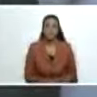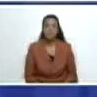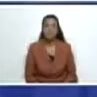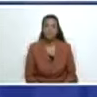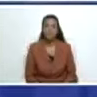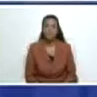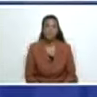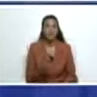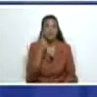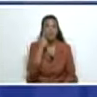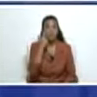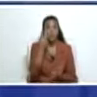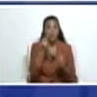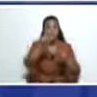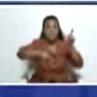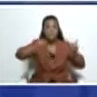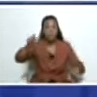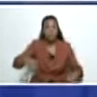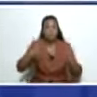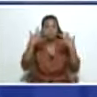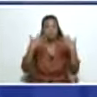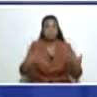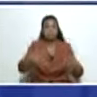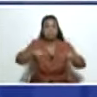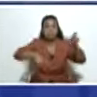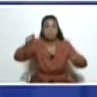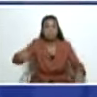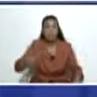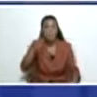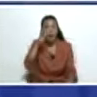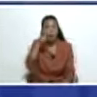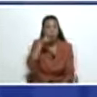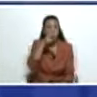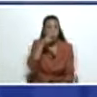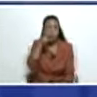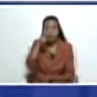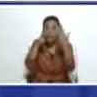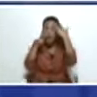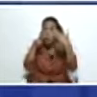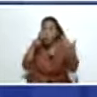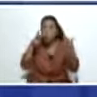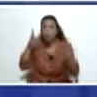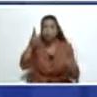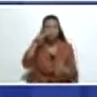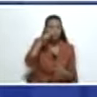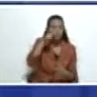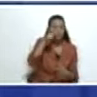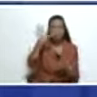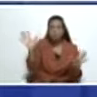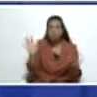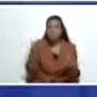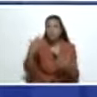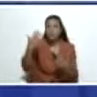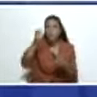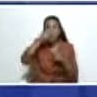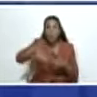Bueno, se ve bastante gente, ¿vale? Ponme la toma de la gente para darle un saludo desde aquí, de ese pueblo